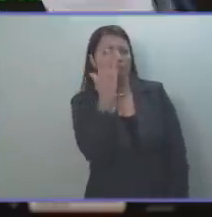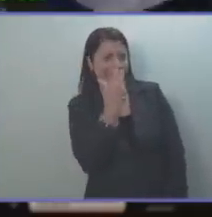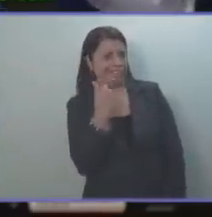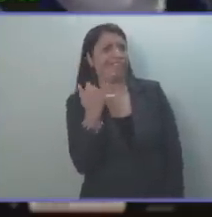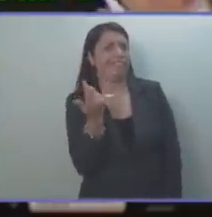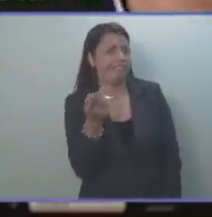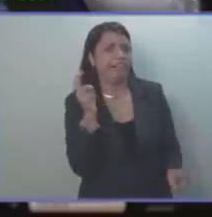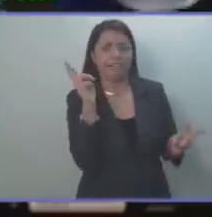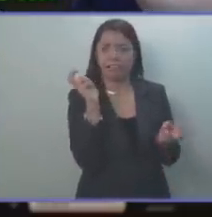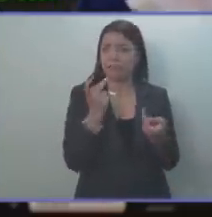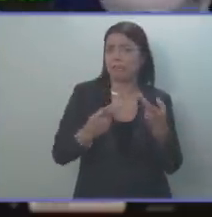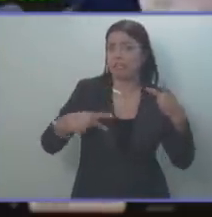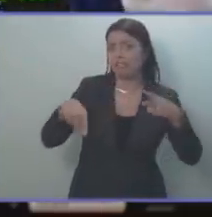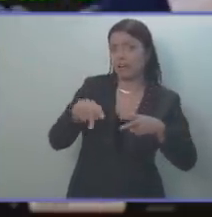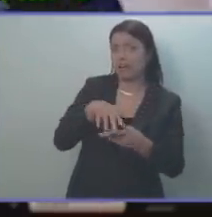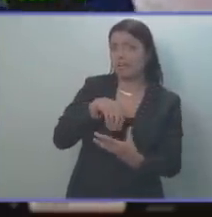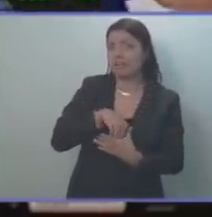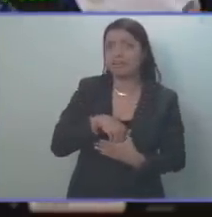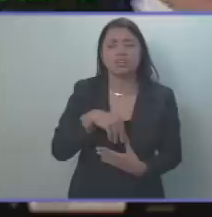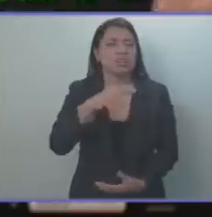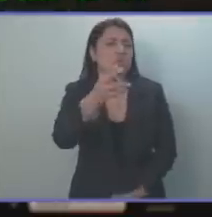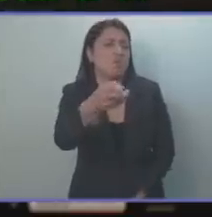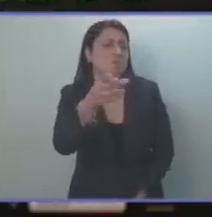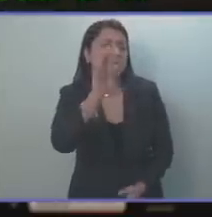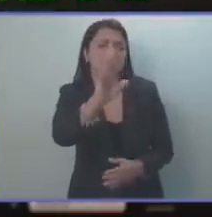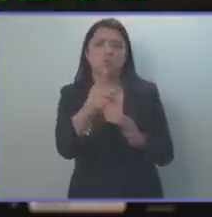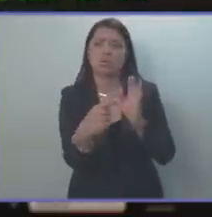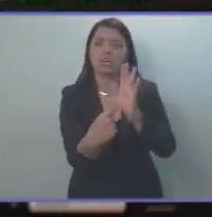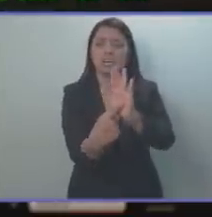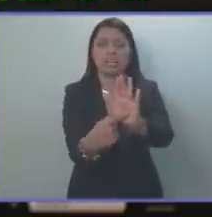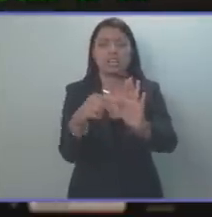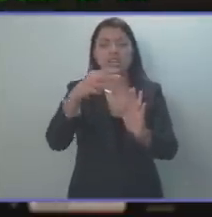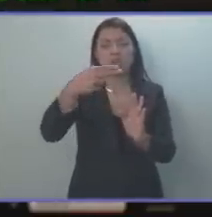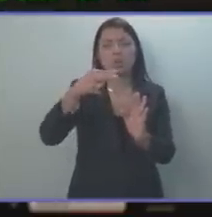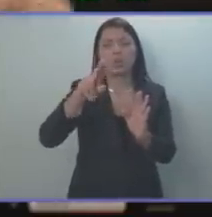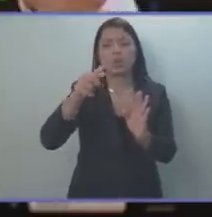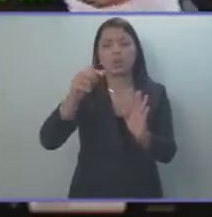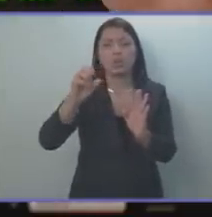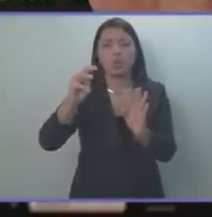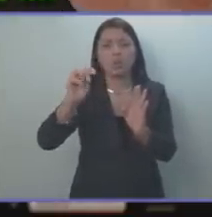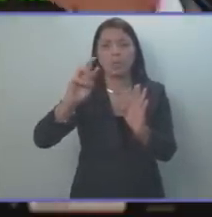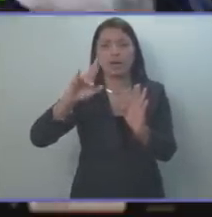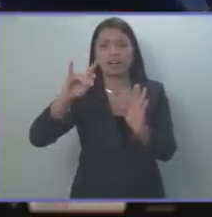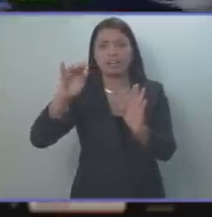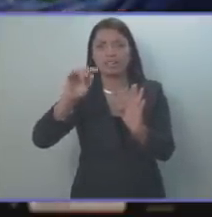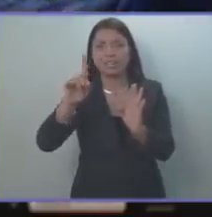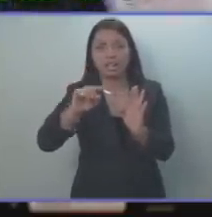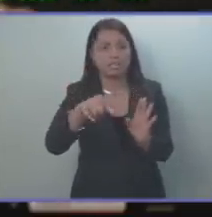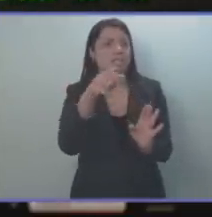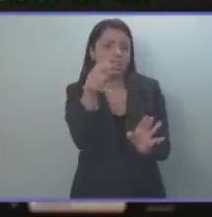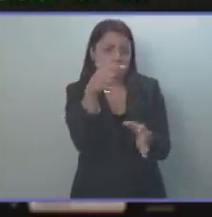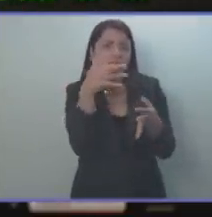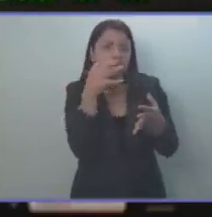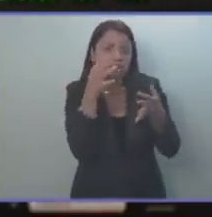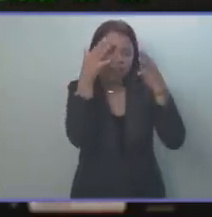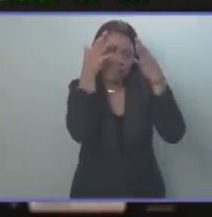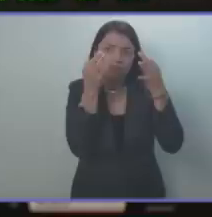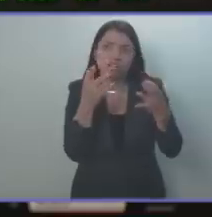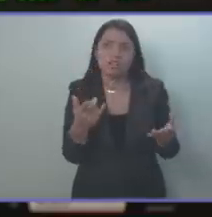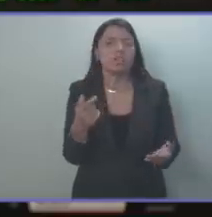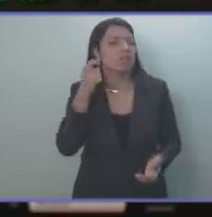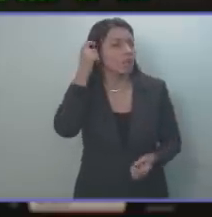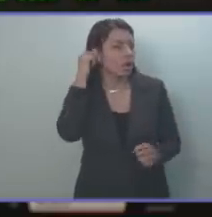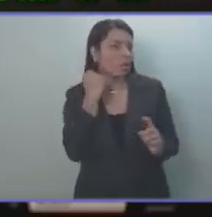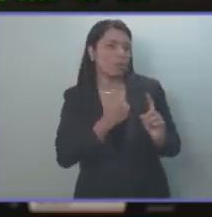Y no el mismo candidato a la presidencia de ustedes, Hugo Martínez, reconoció que fue abrupta la decisión del